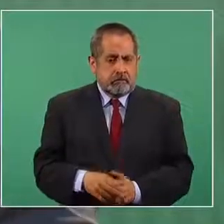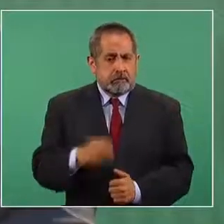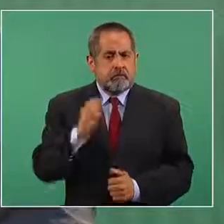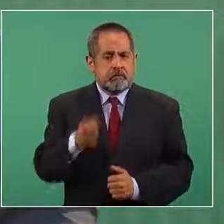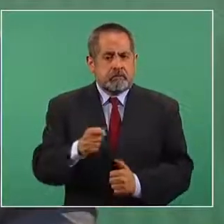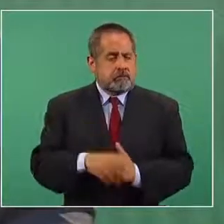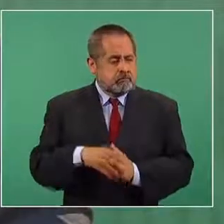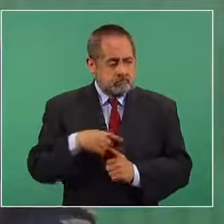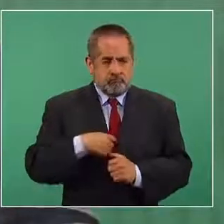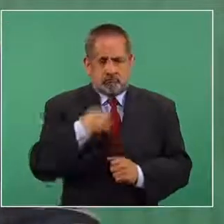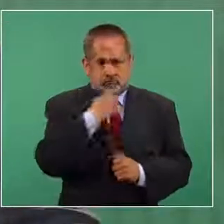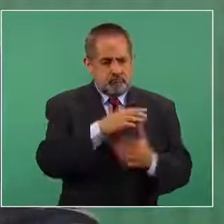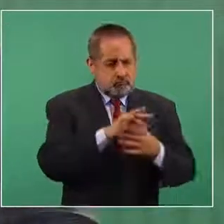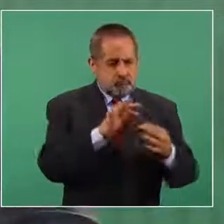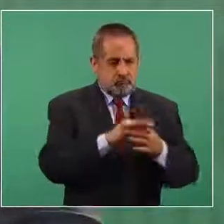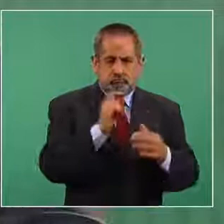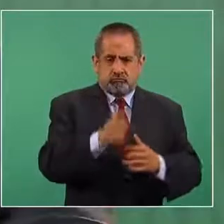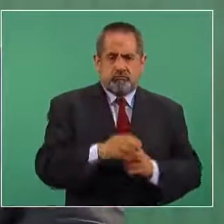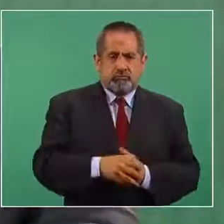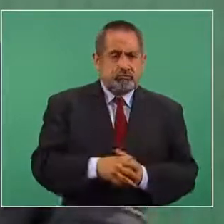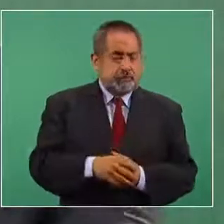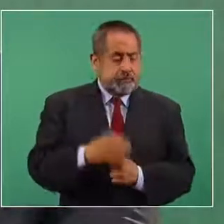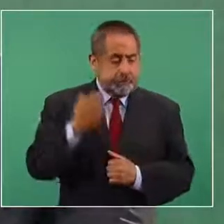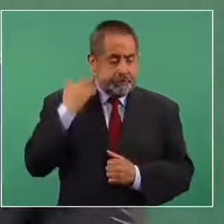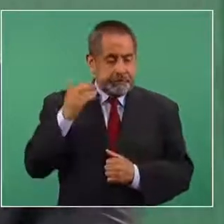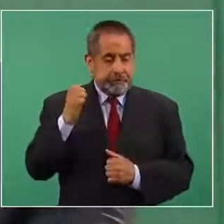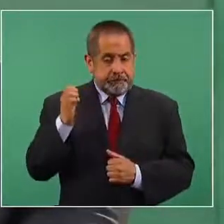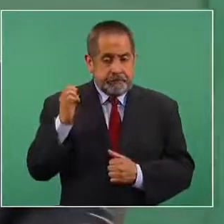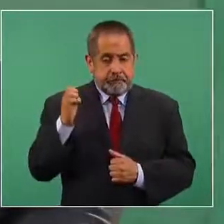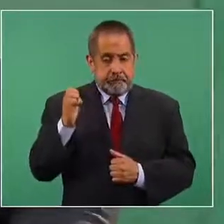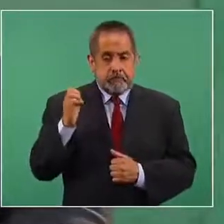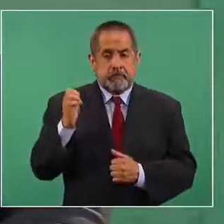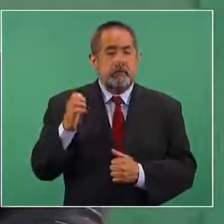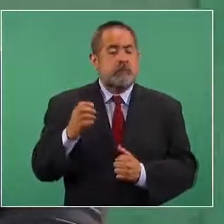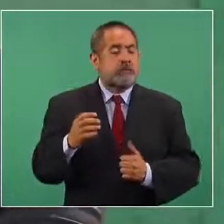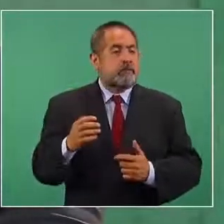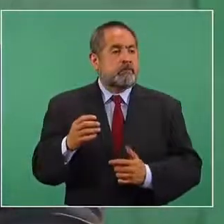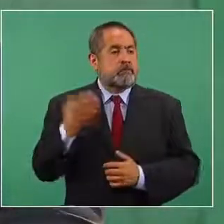Y le comenté que en enero